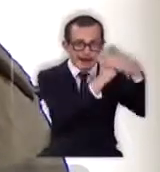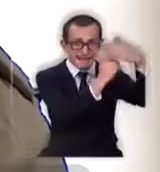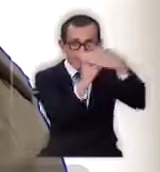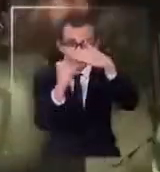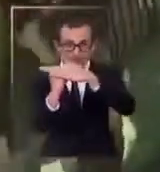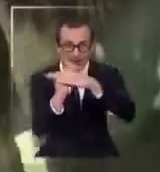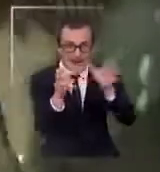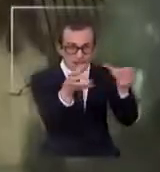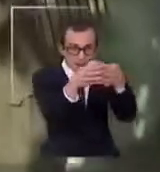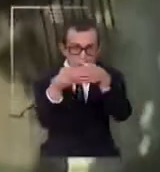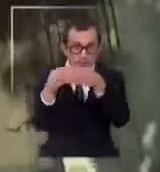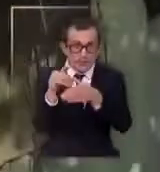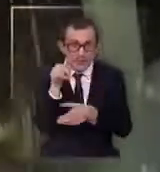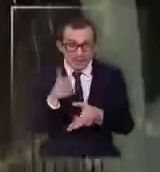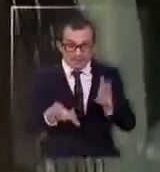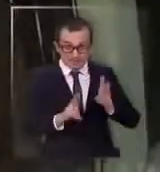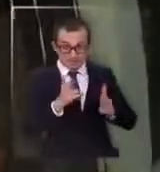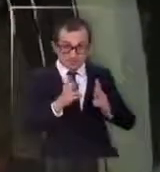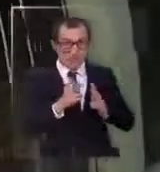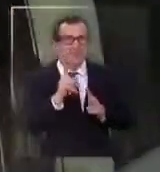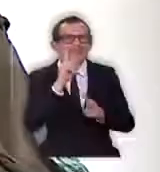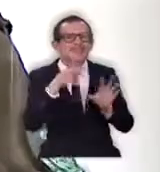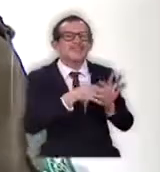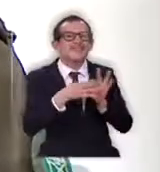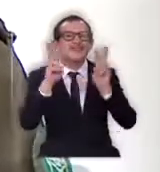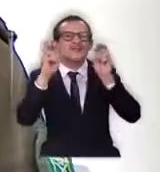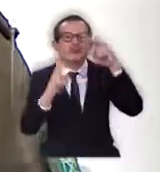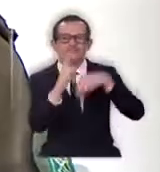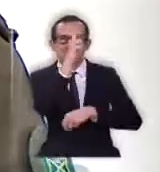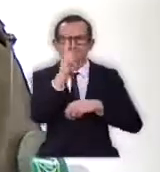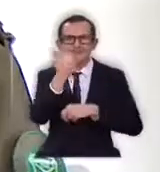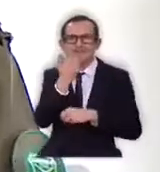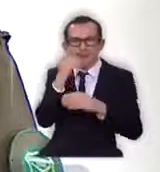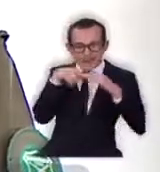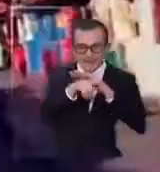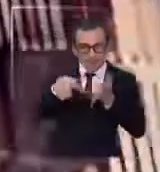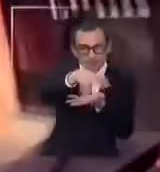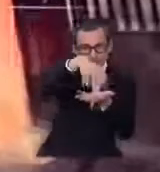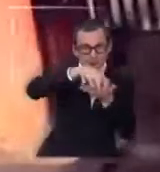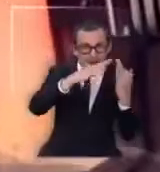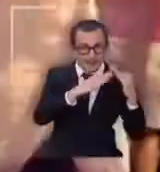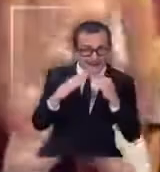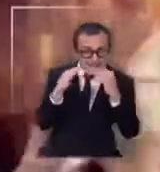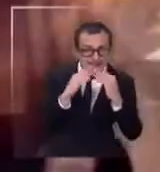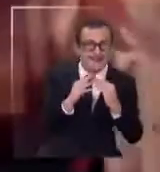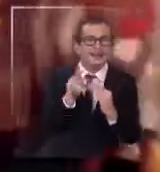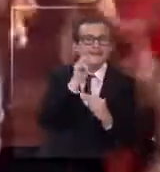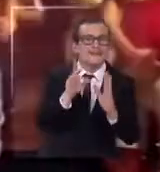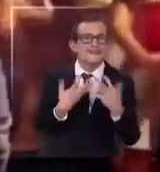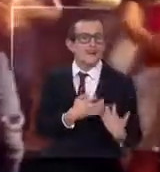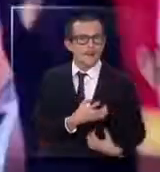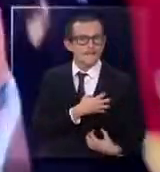algunas organizaciones que tienen que ver con disparos y amedrentamiento al interior de esta población.